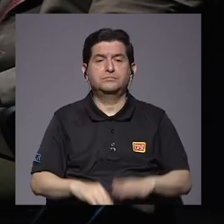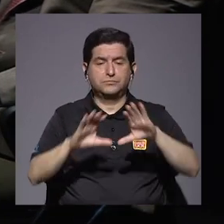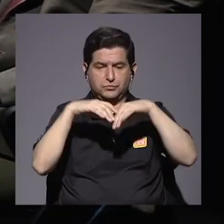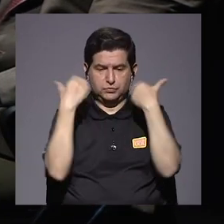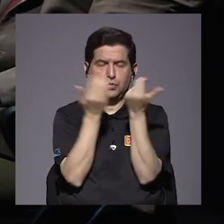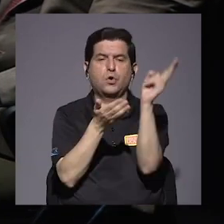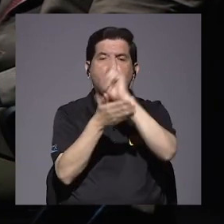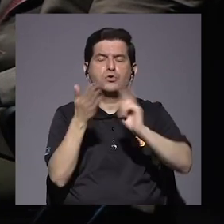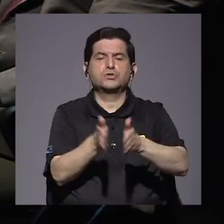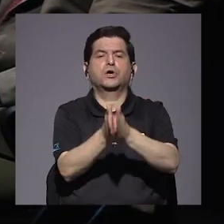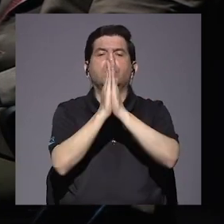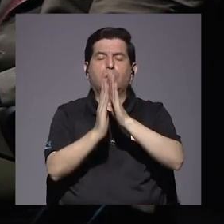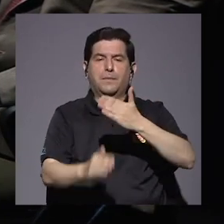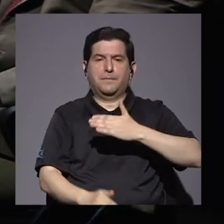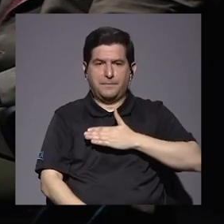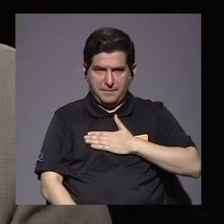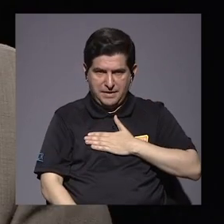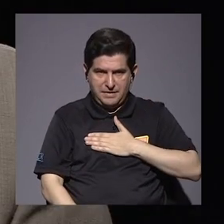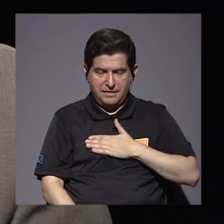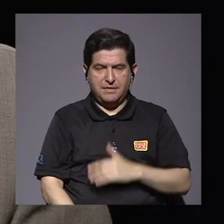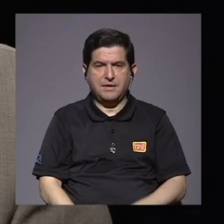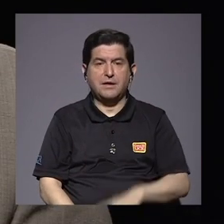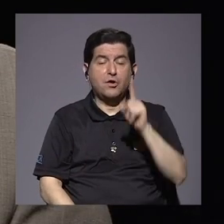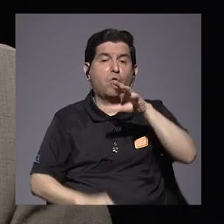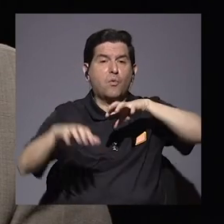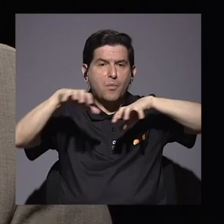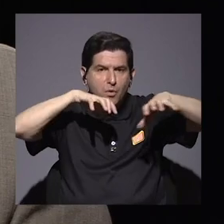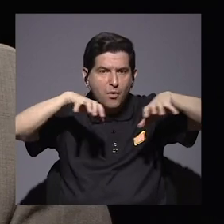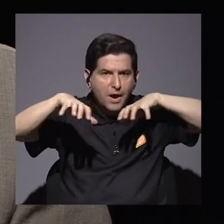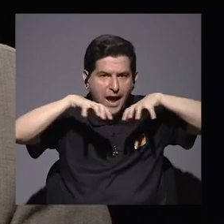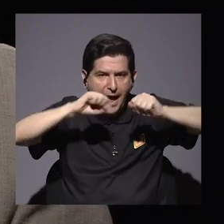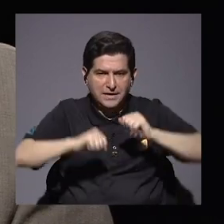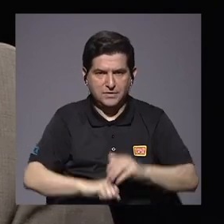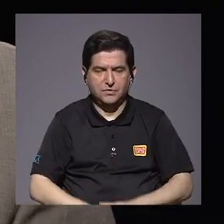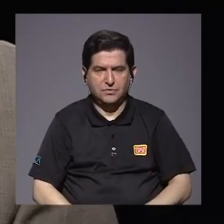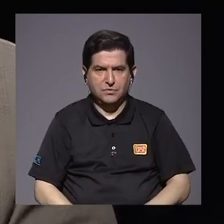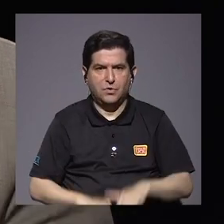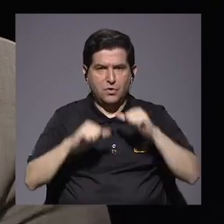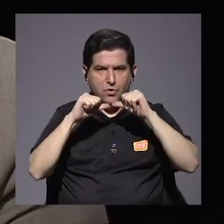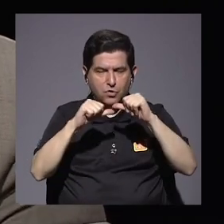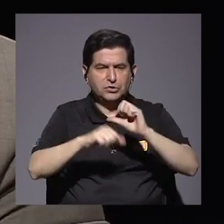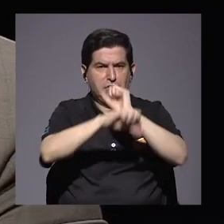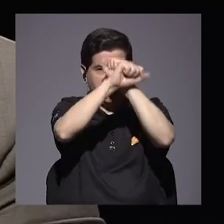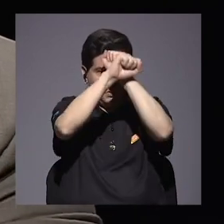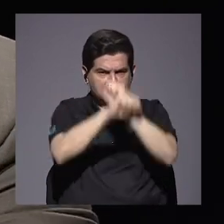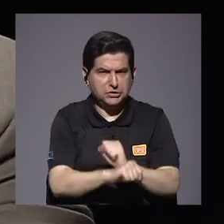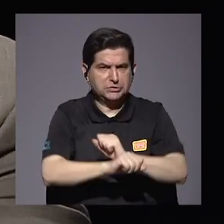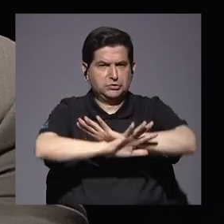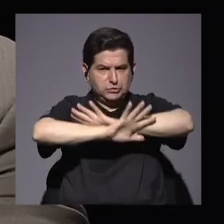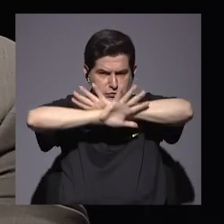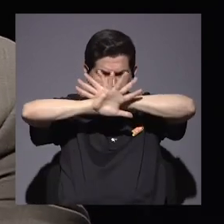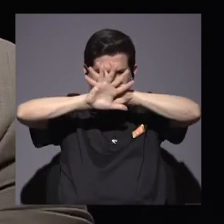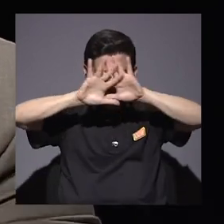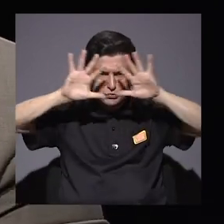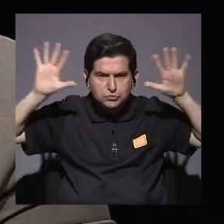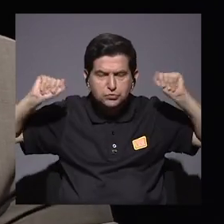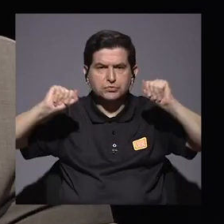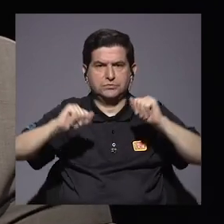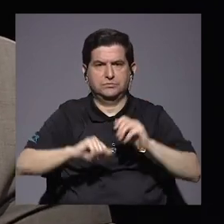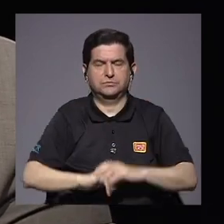Bueno, el Consejo Universitario me pidió más bien que como un acto de para seguir esa tradición de